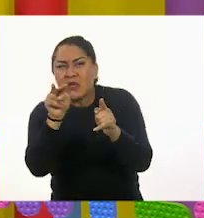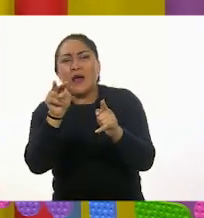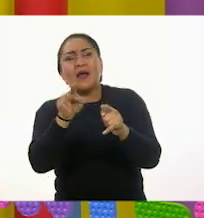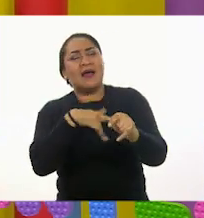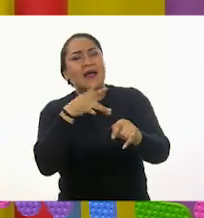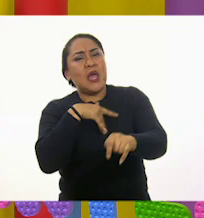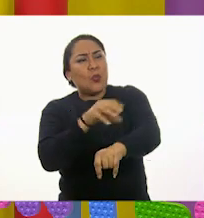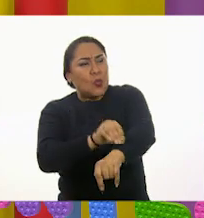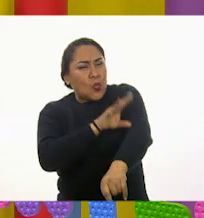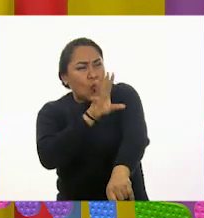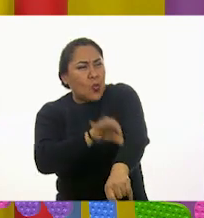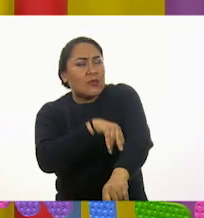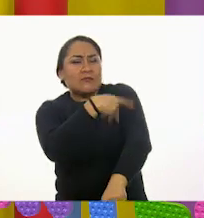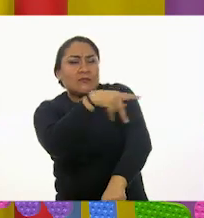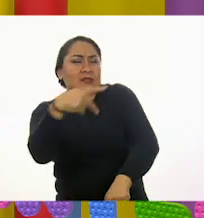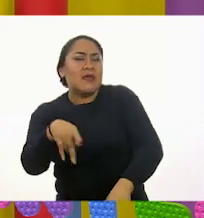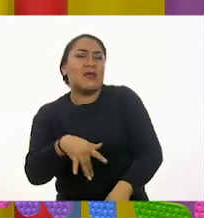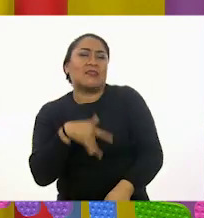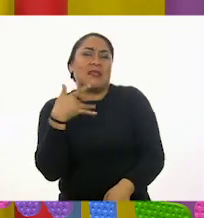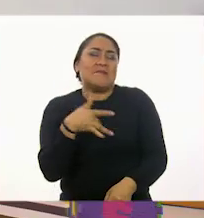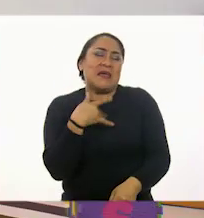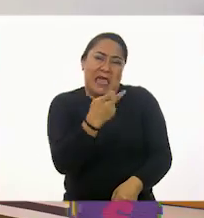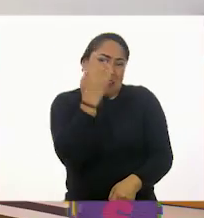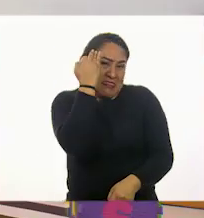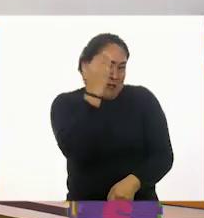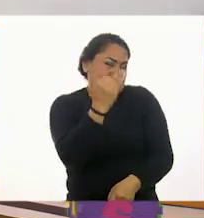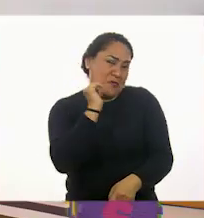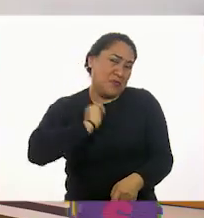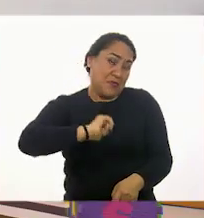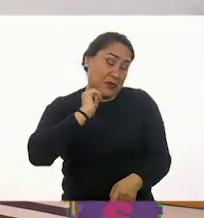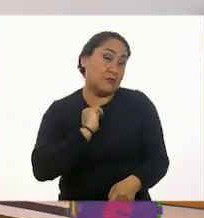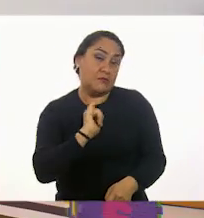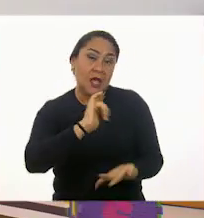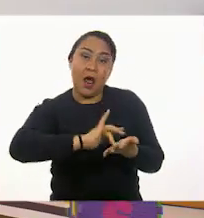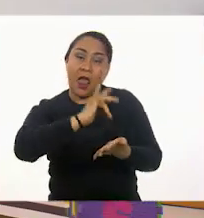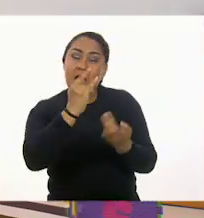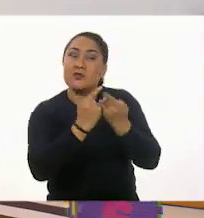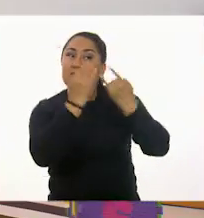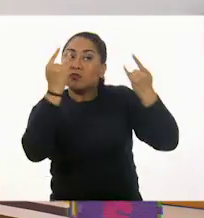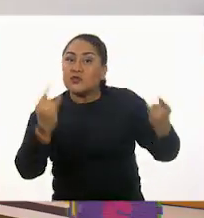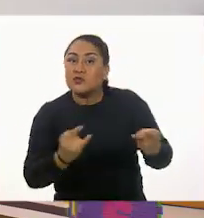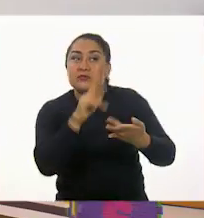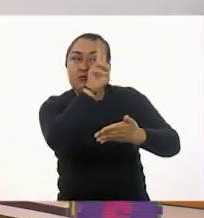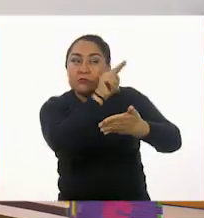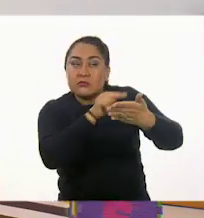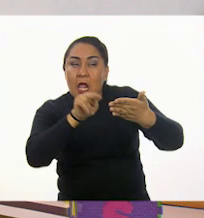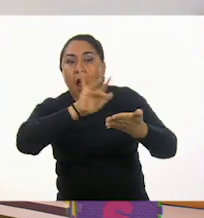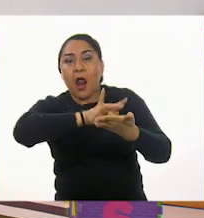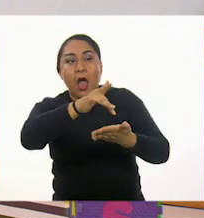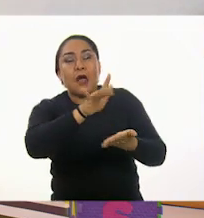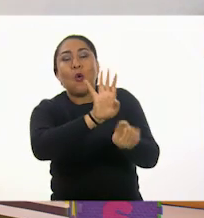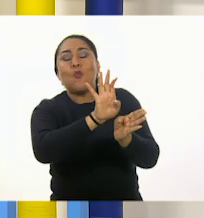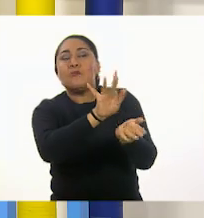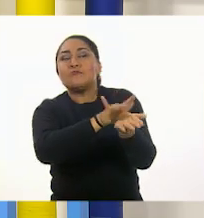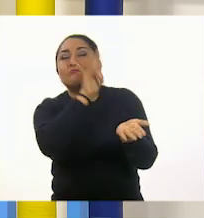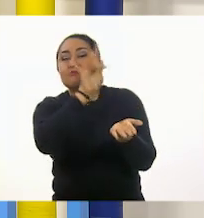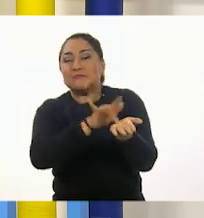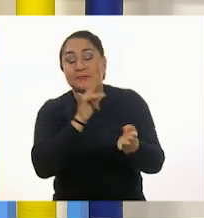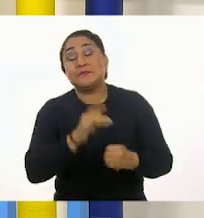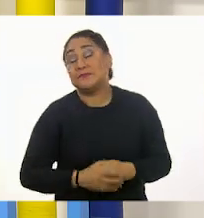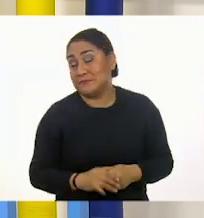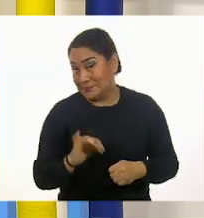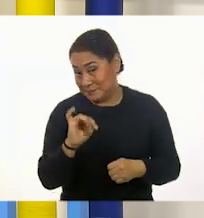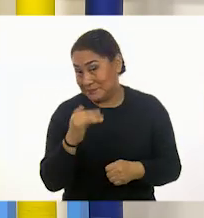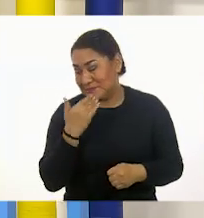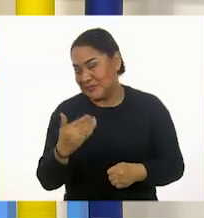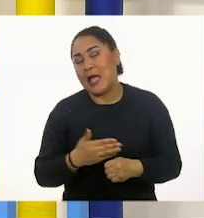o sentimientos propias de esa época. Mucho de la historia la sabemos por esas pinturas, ¿verdad? Sí, muy bien. Y bueno, ahora vamos